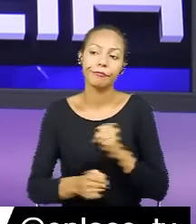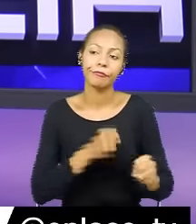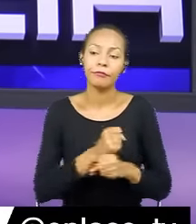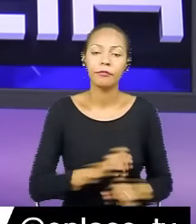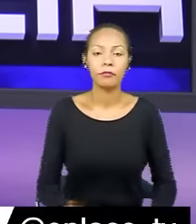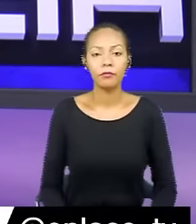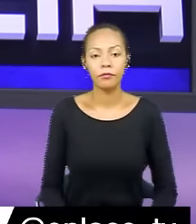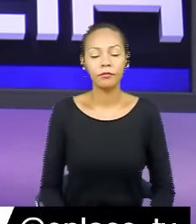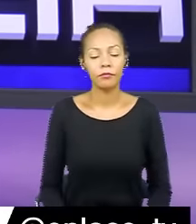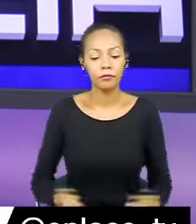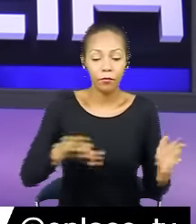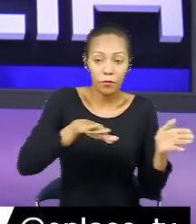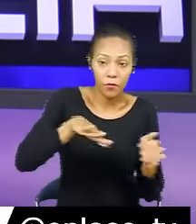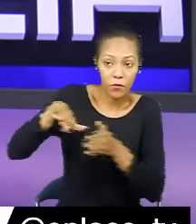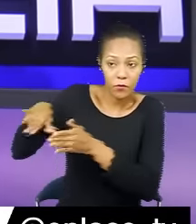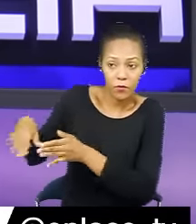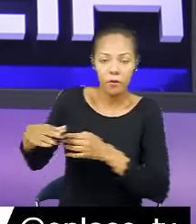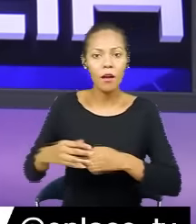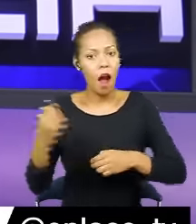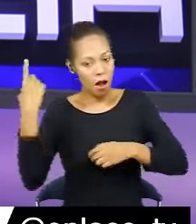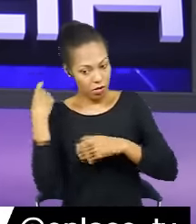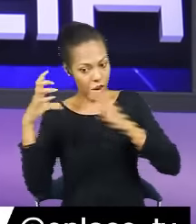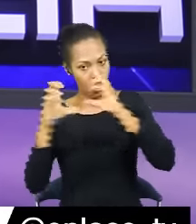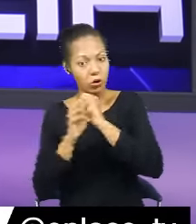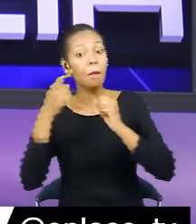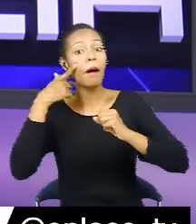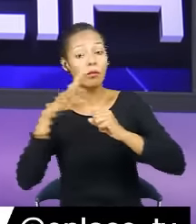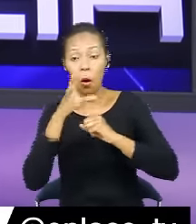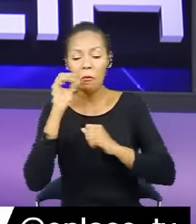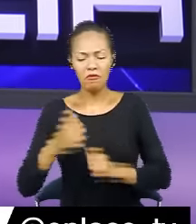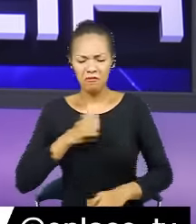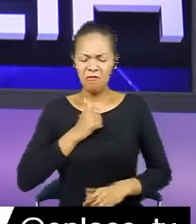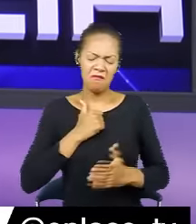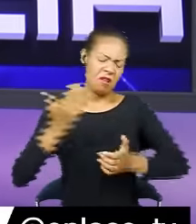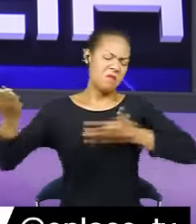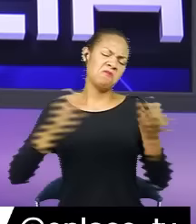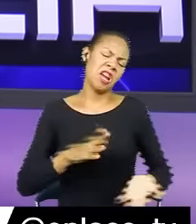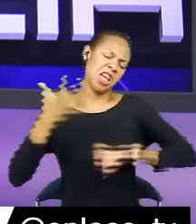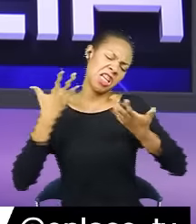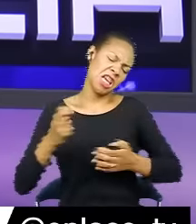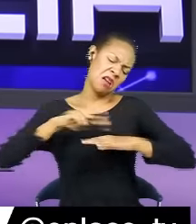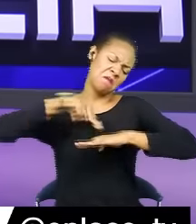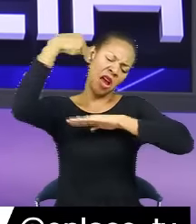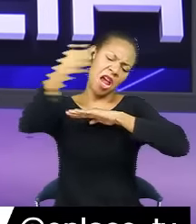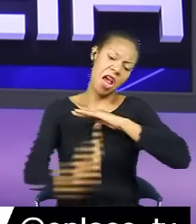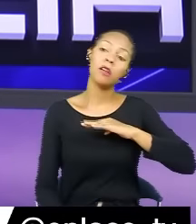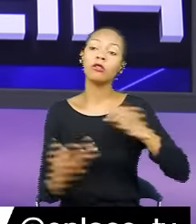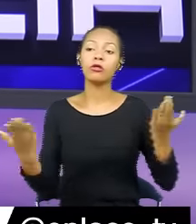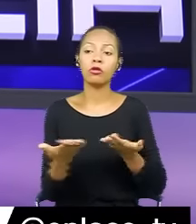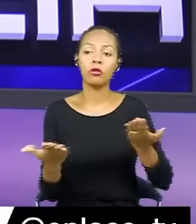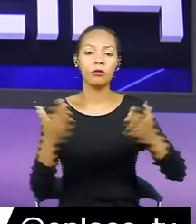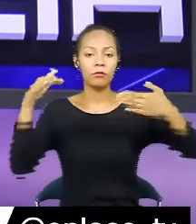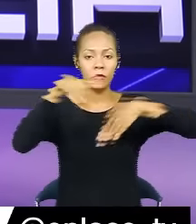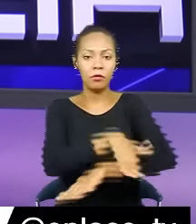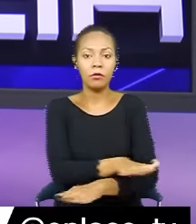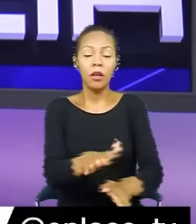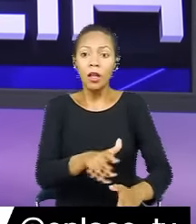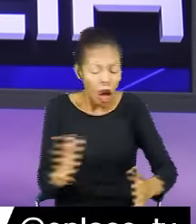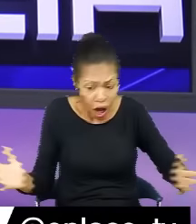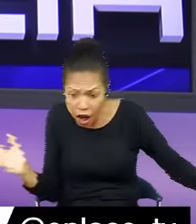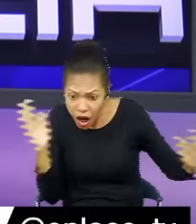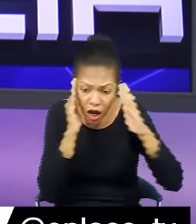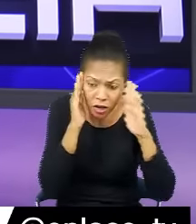se suicidó la noche anterior lanzándose desde el intercambiador vial que moviliza a la Comuna 4 de nuestra ciudad. Fue auxiliado en el sitio